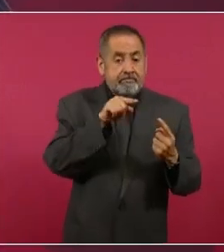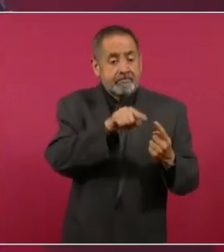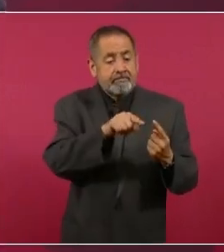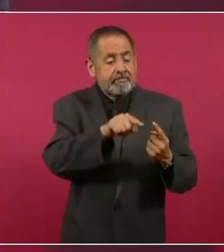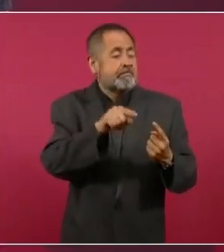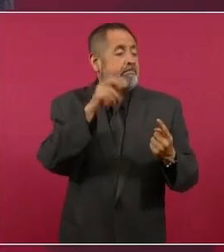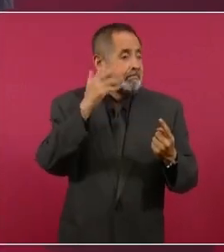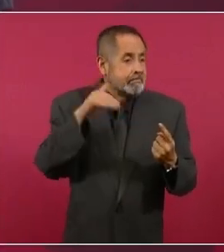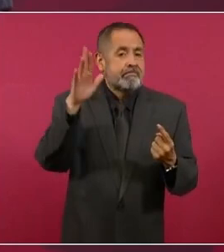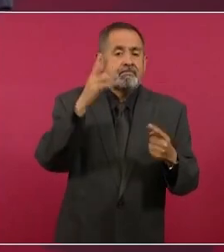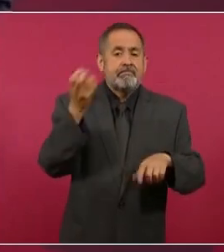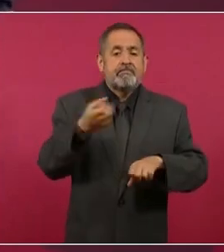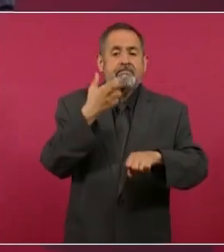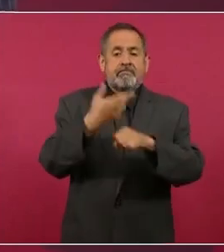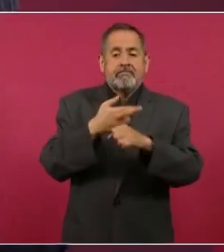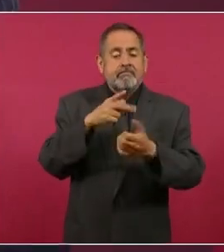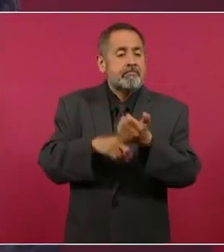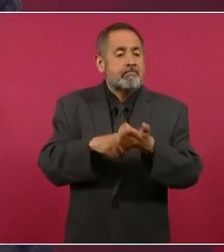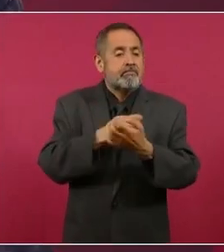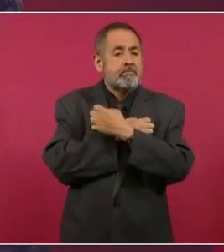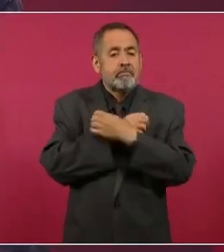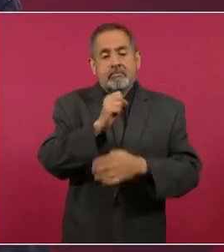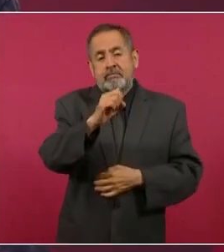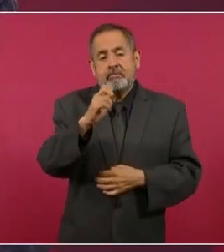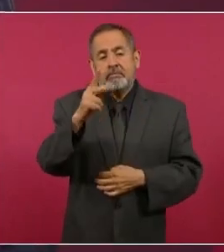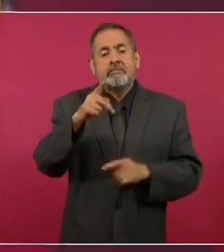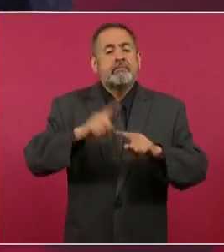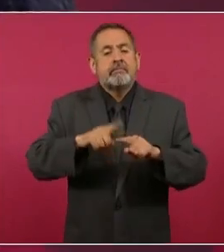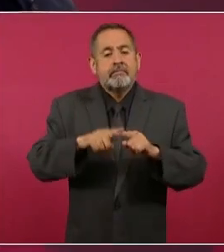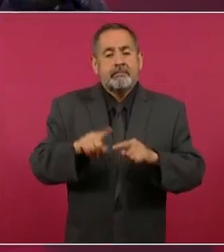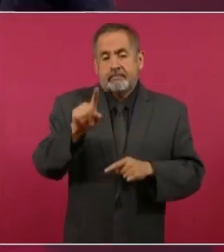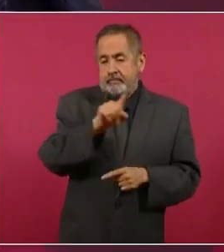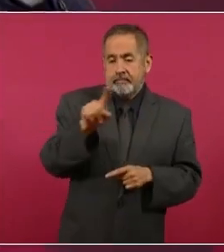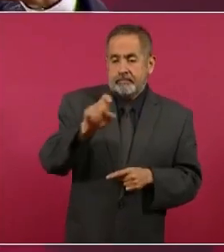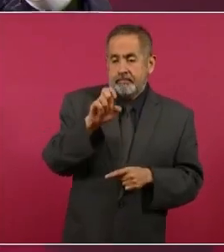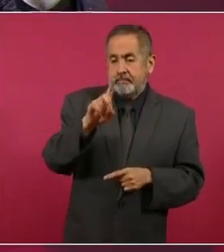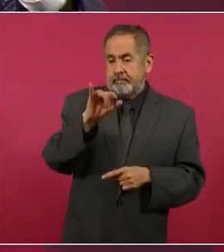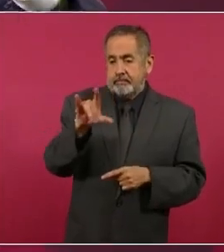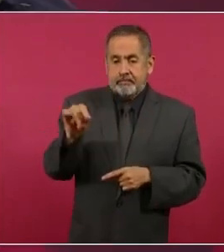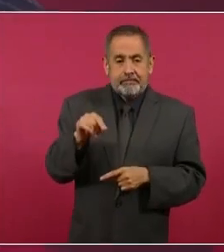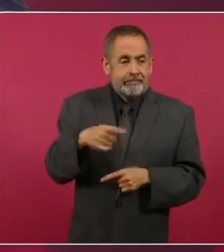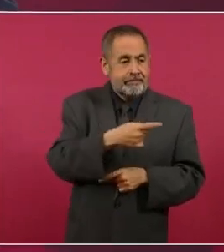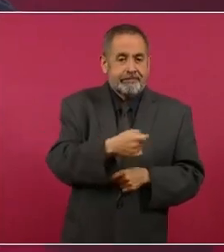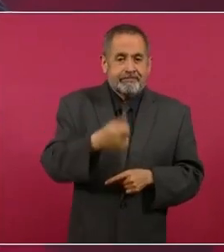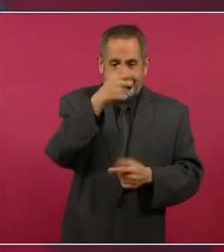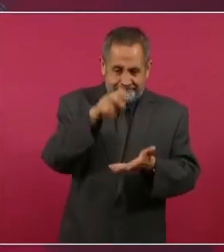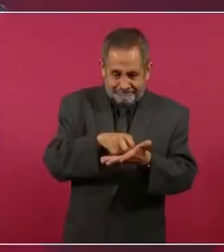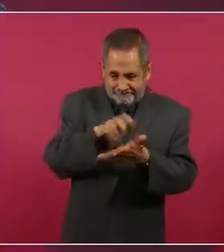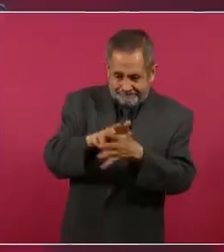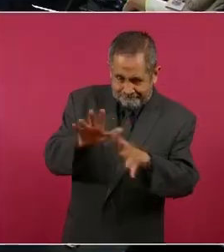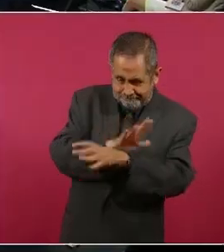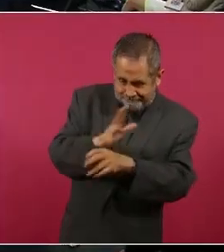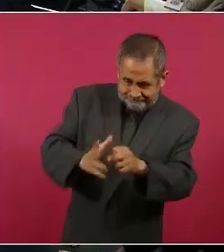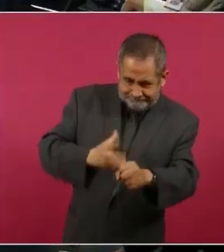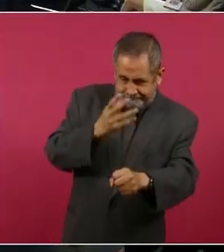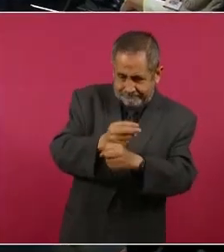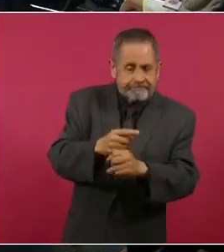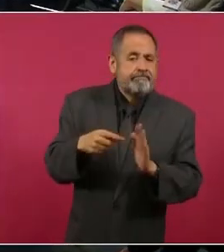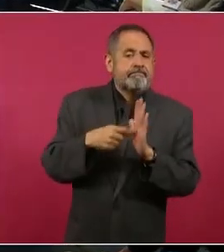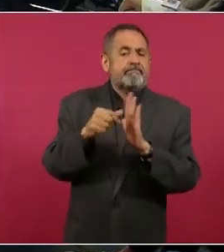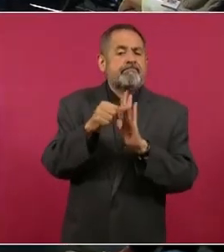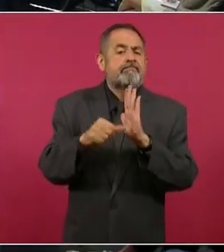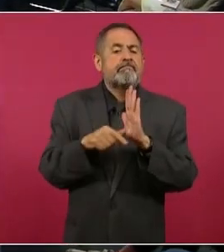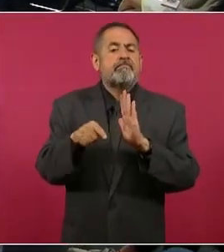Educación Zedillo, y fue la primera reforma al